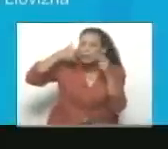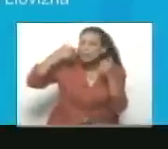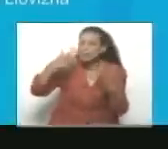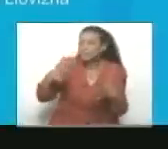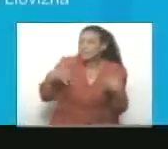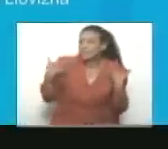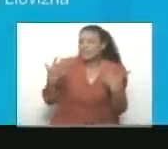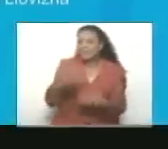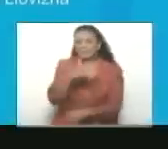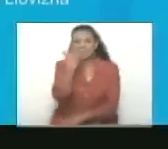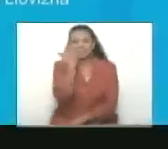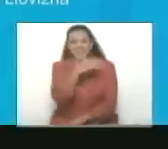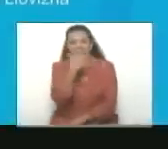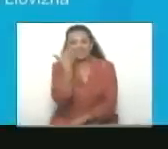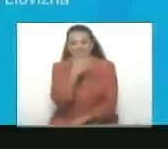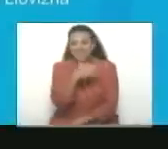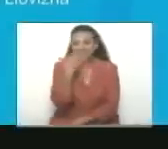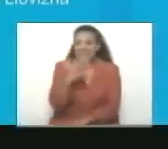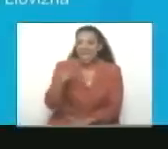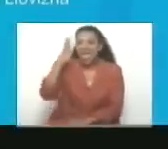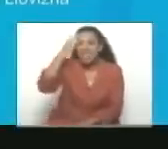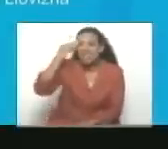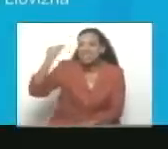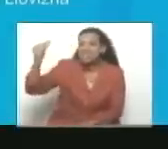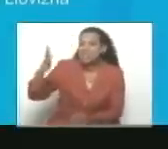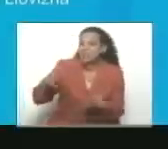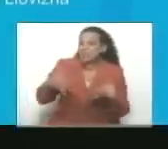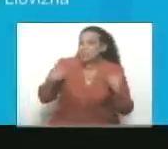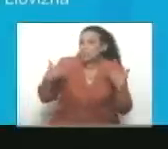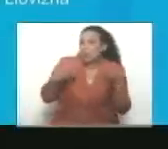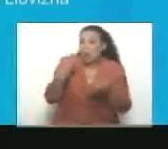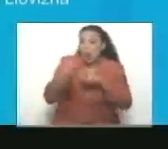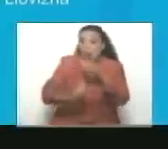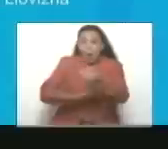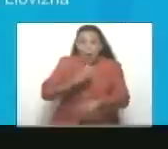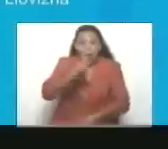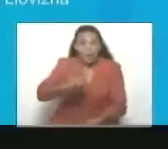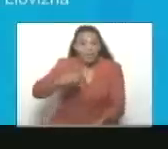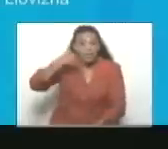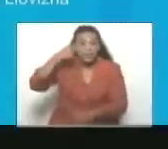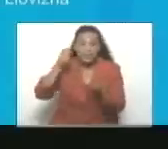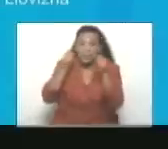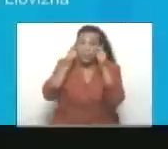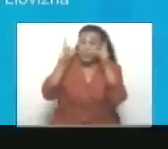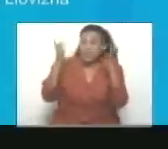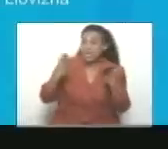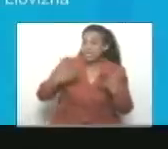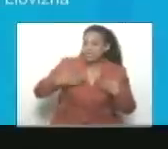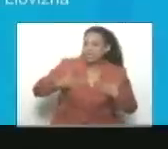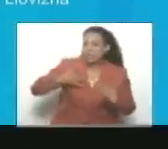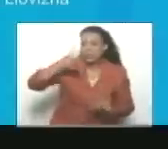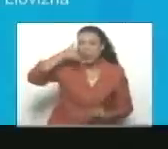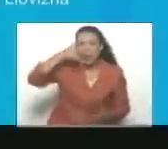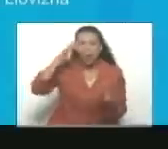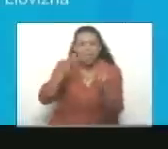excelente Ay Dios mío Estoy ansioso Porque quer una sorpresa para